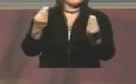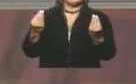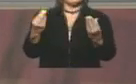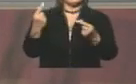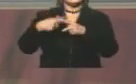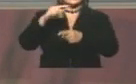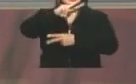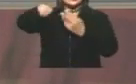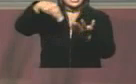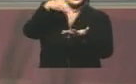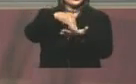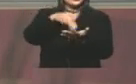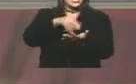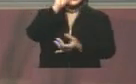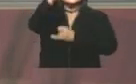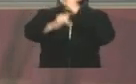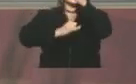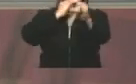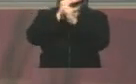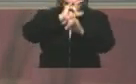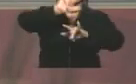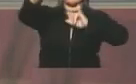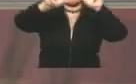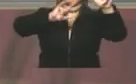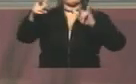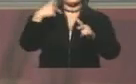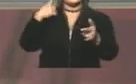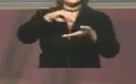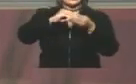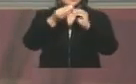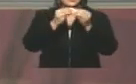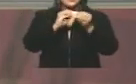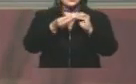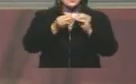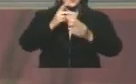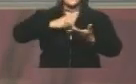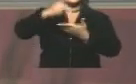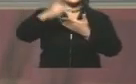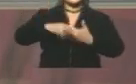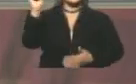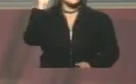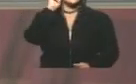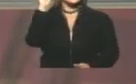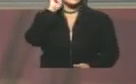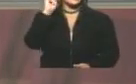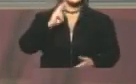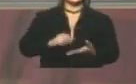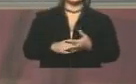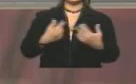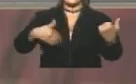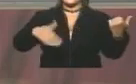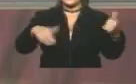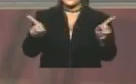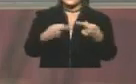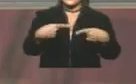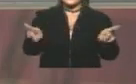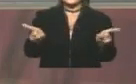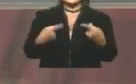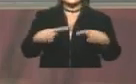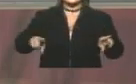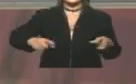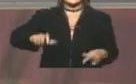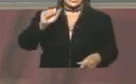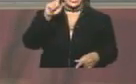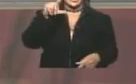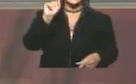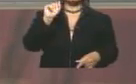en eventos nacionales e internacionales. También es productor y conductor del programa Tu Programa Guasangueando, transmitido por